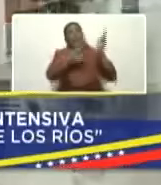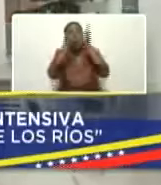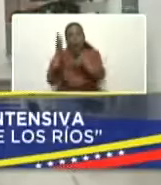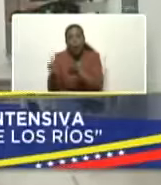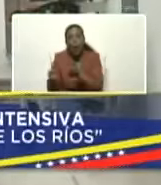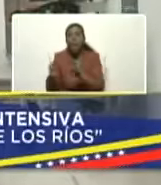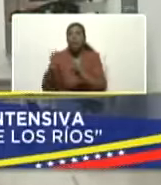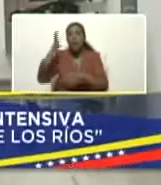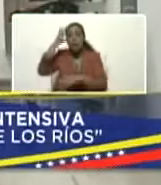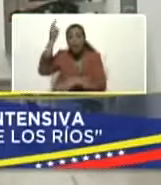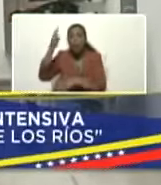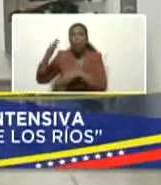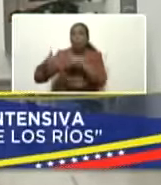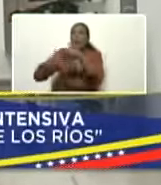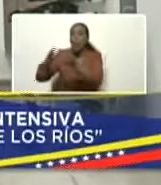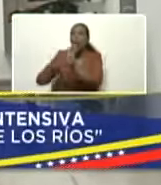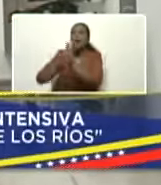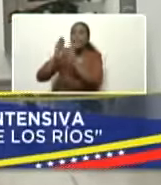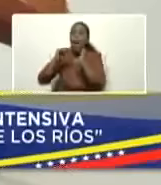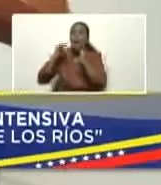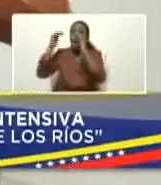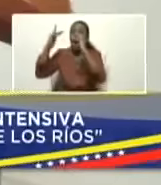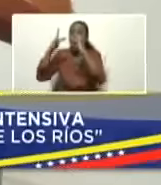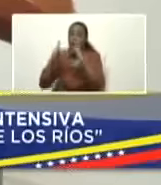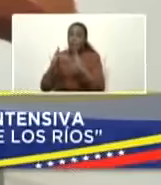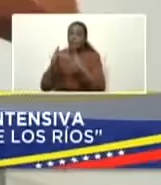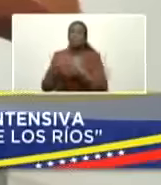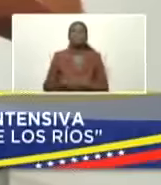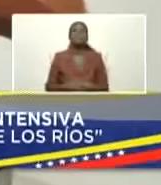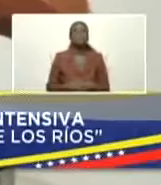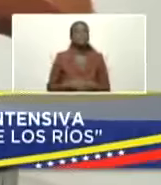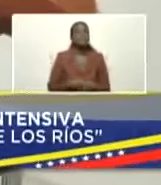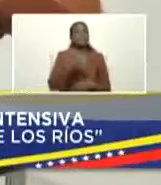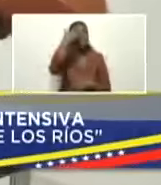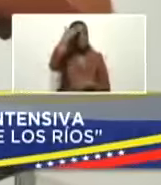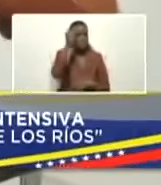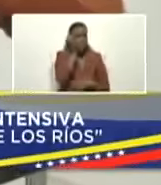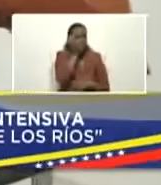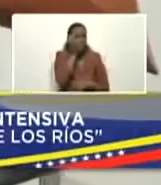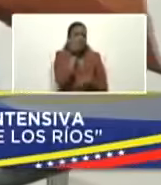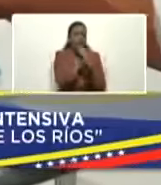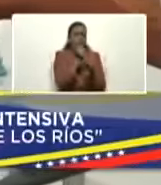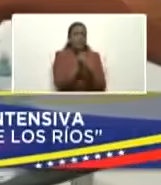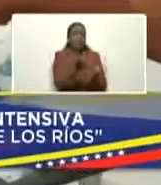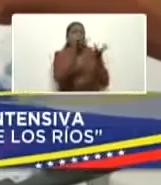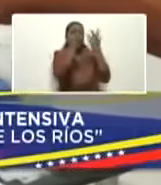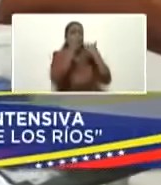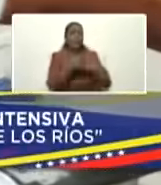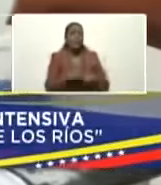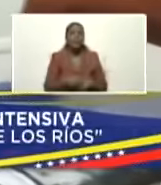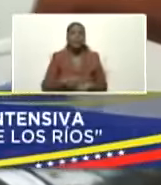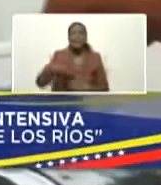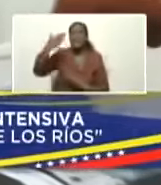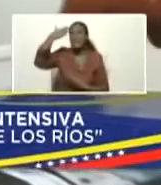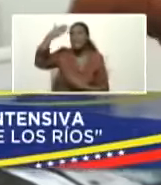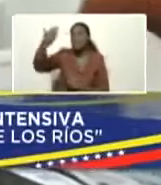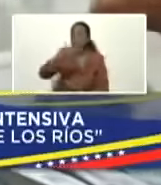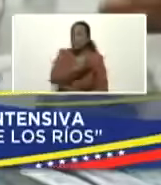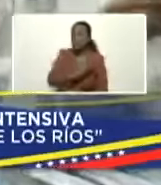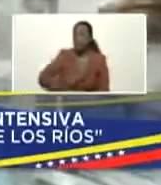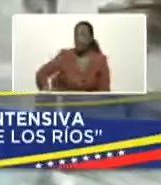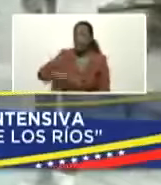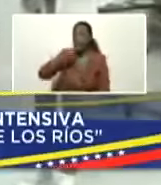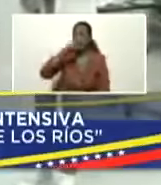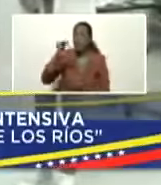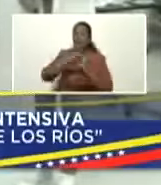posteriormente, con el favor de Dios, suba a piso. Mi almiranta, cuéntenos de nuestros trabajos. Bueno, mi comandante, aquí estamos